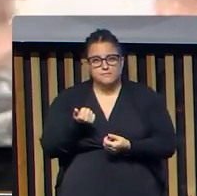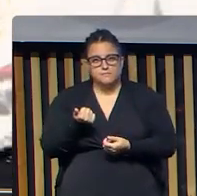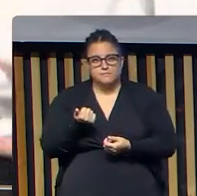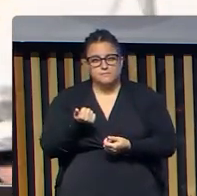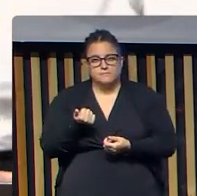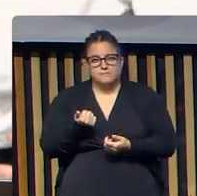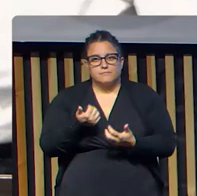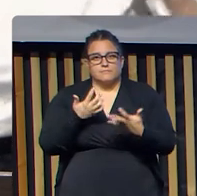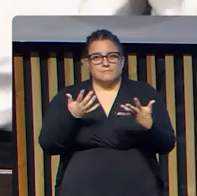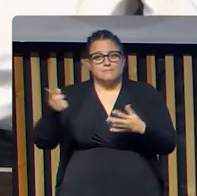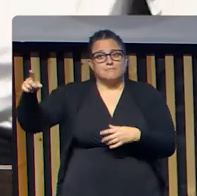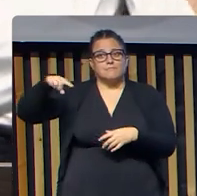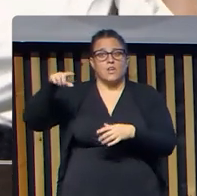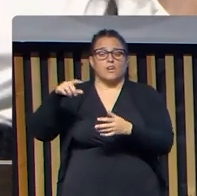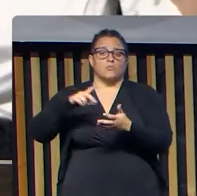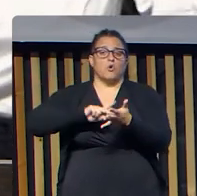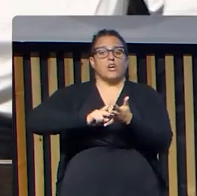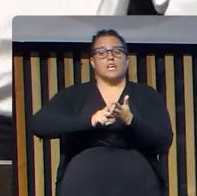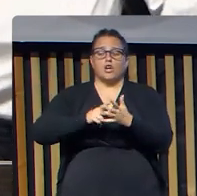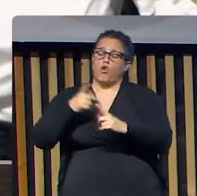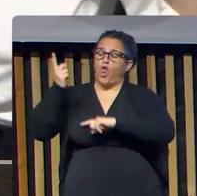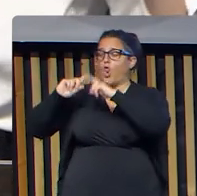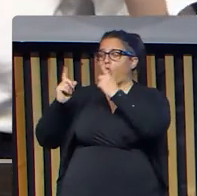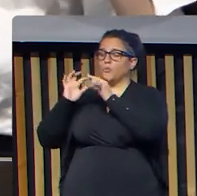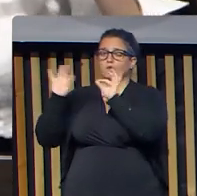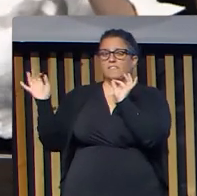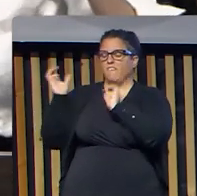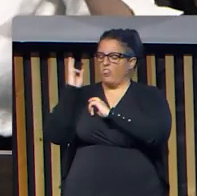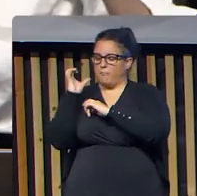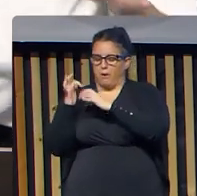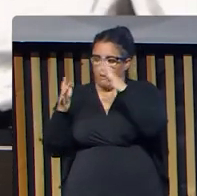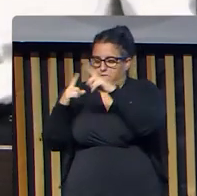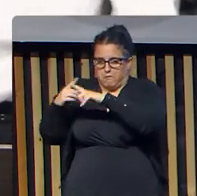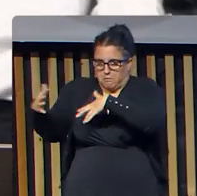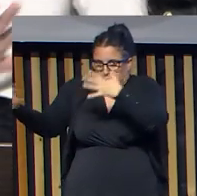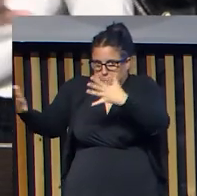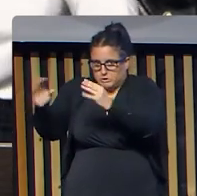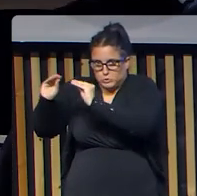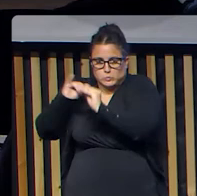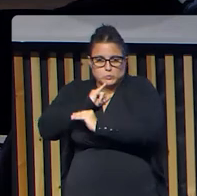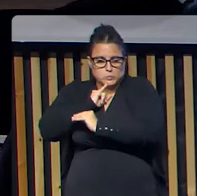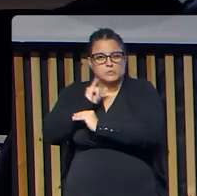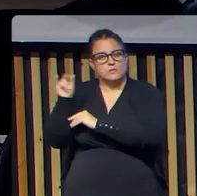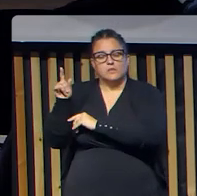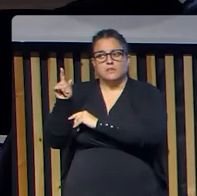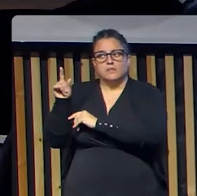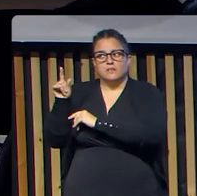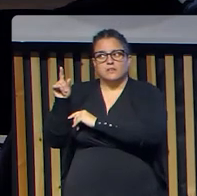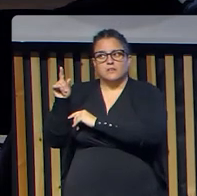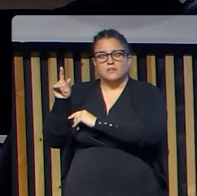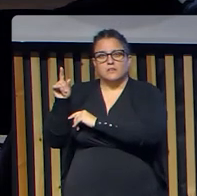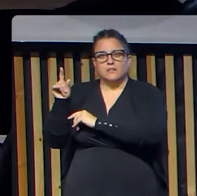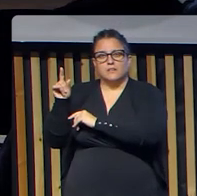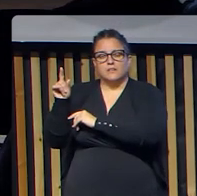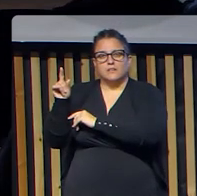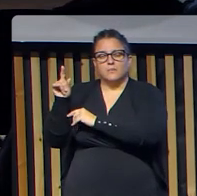el tatata y se habían puesto un gorrito de tengo que escribir una normativa en tanto en cuanto porque